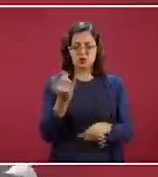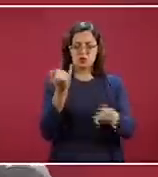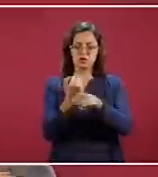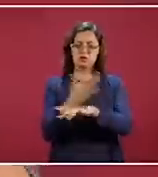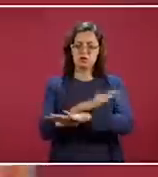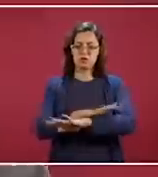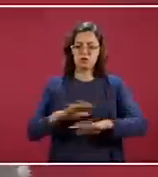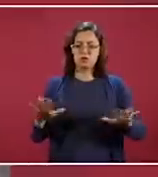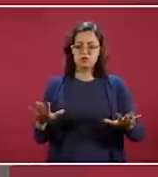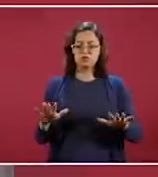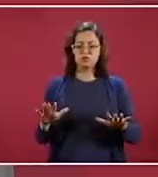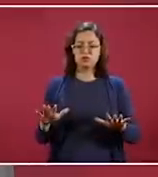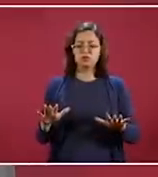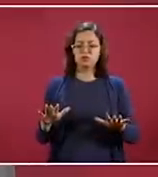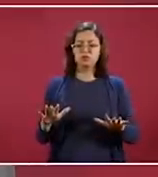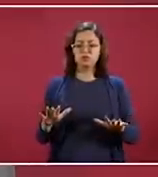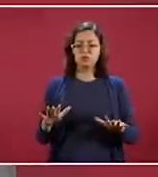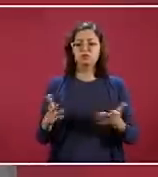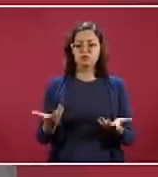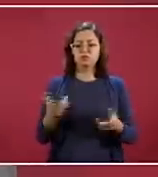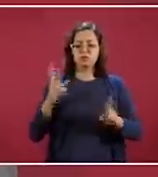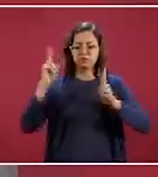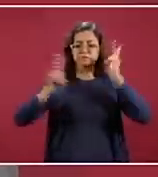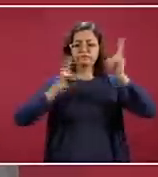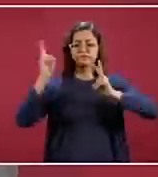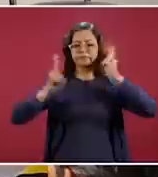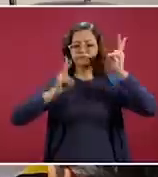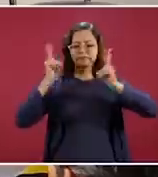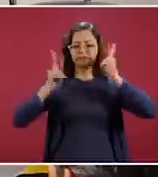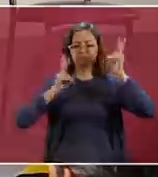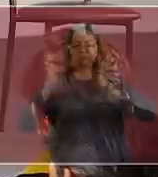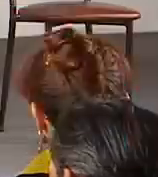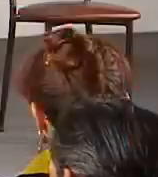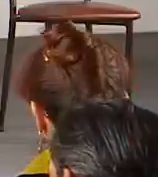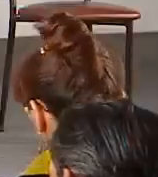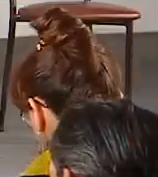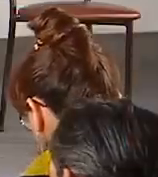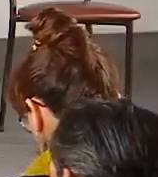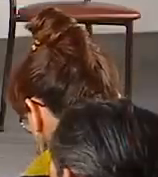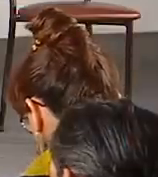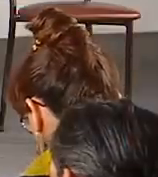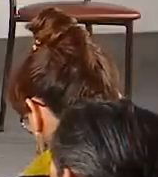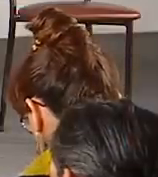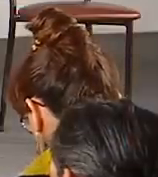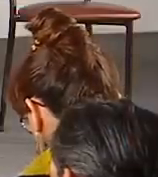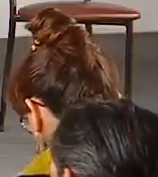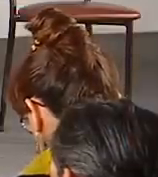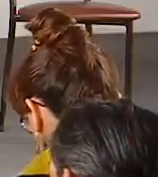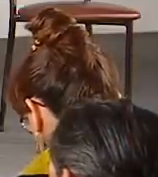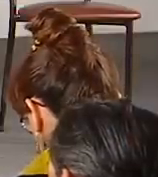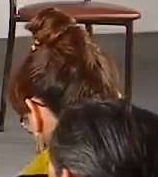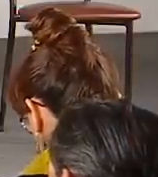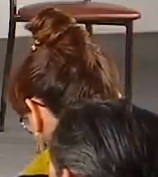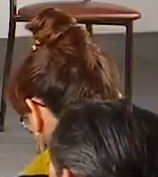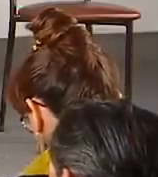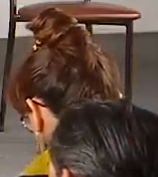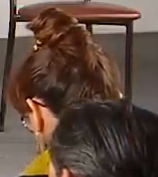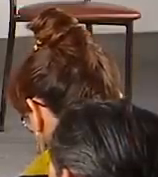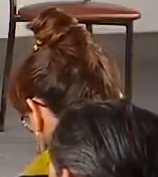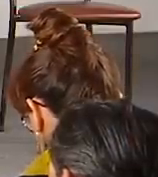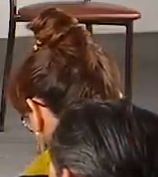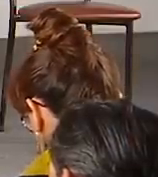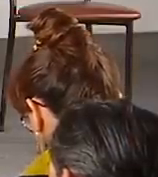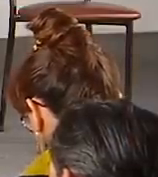haga una visita, y ahí sobre el sitio usted tenga su